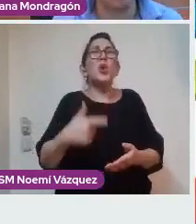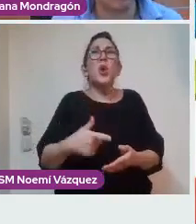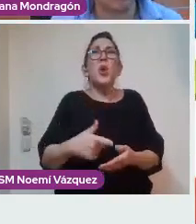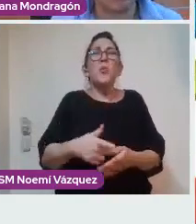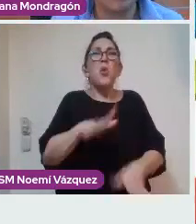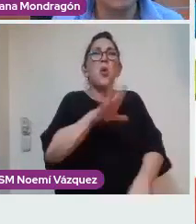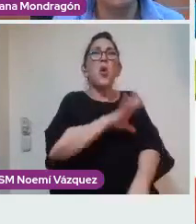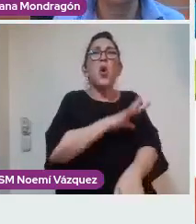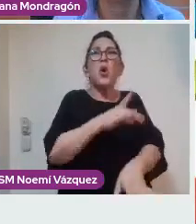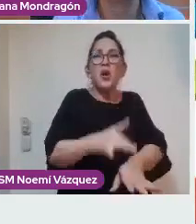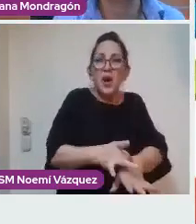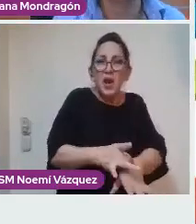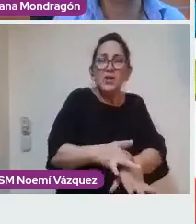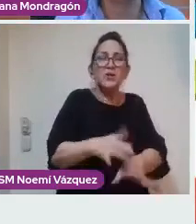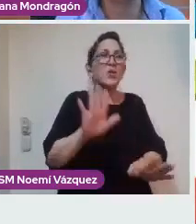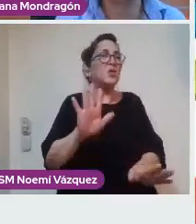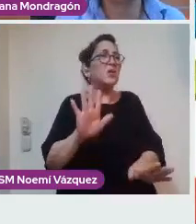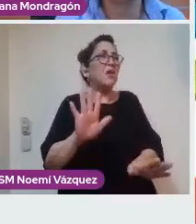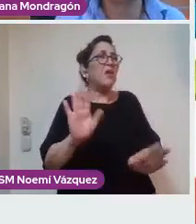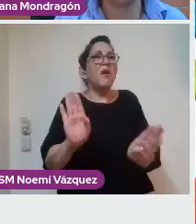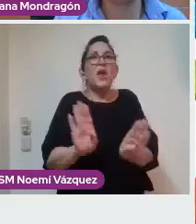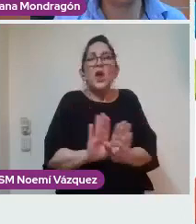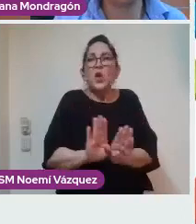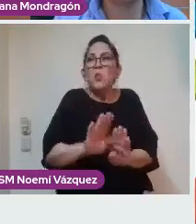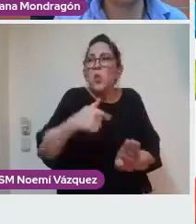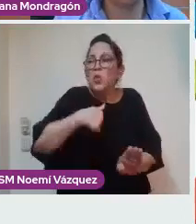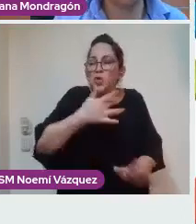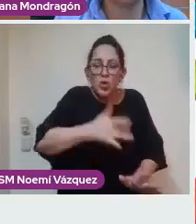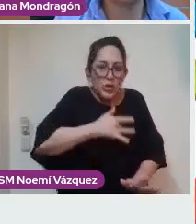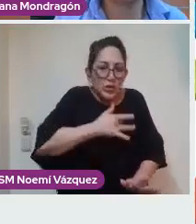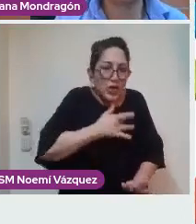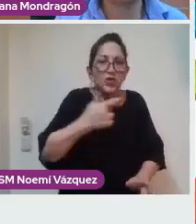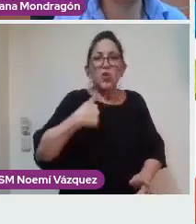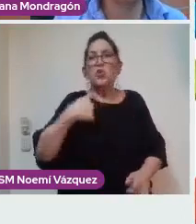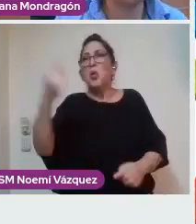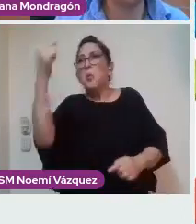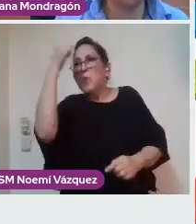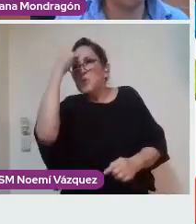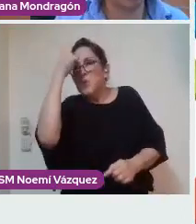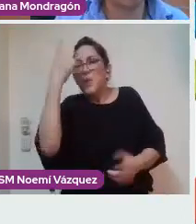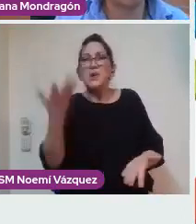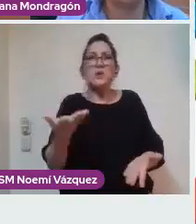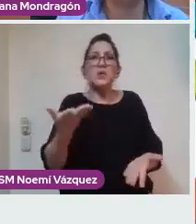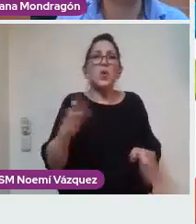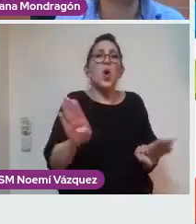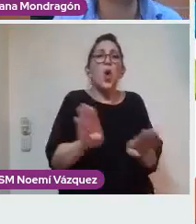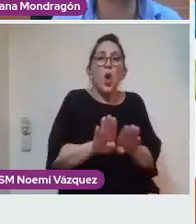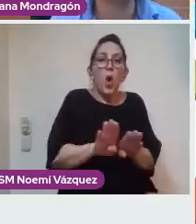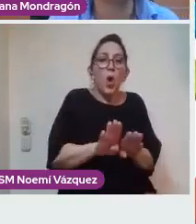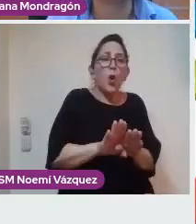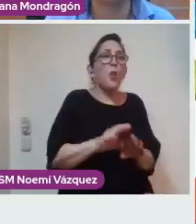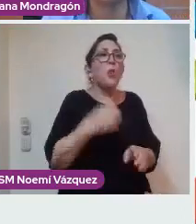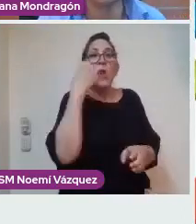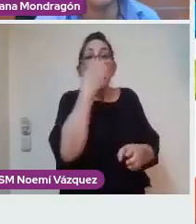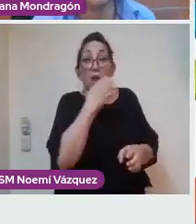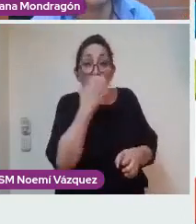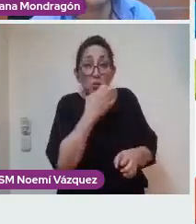nuestras expectativas con la escuela, con los docentes, incluso con nuestros hijos.